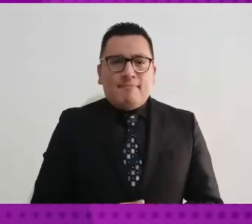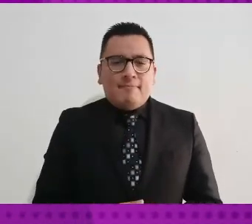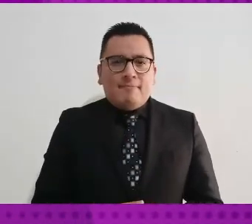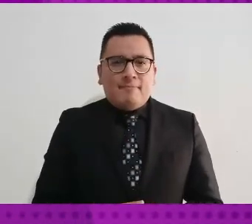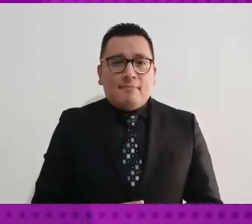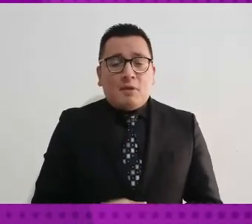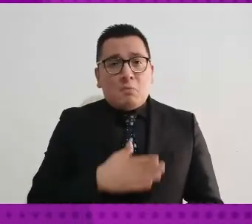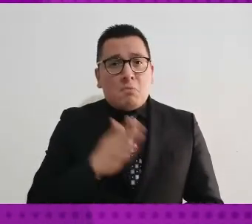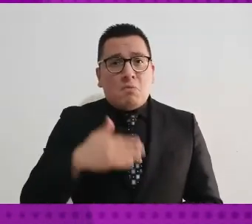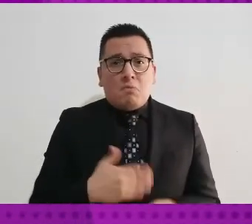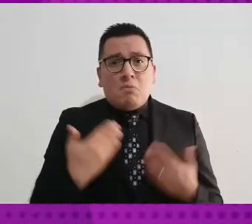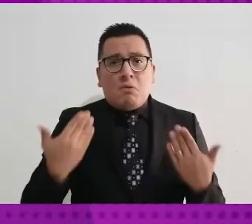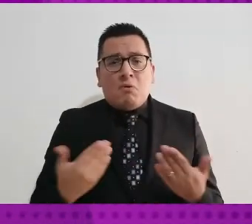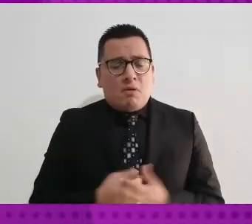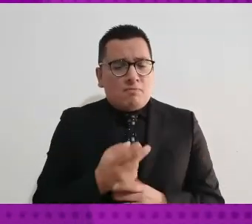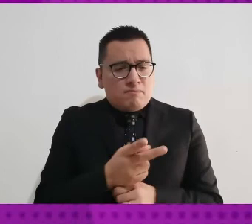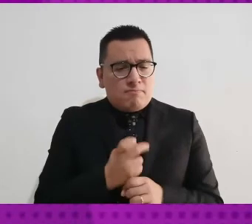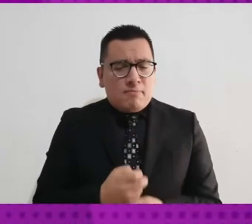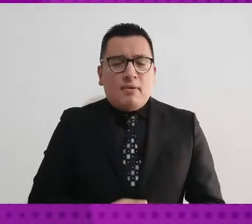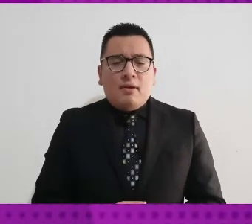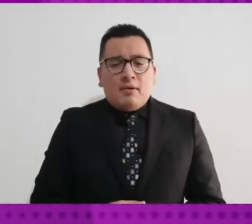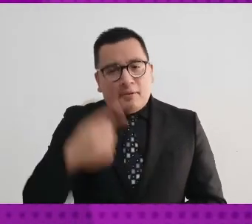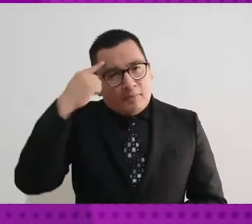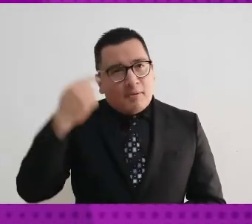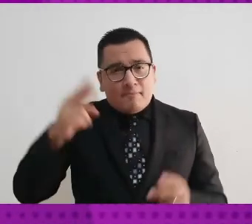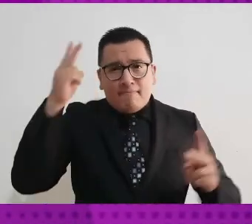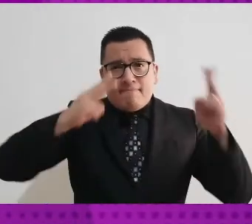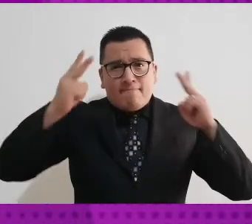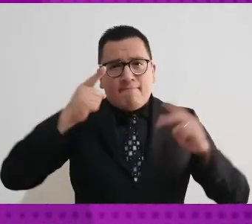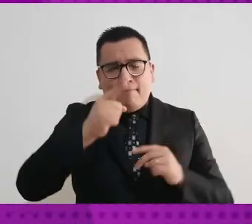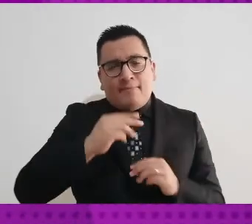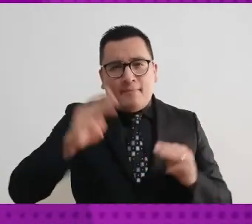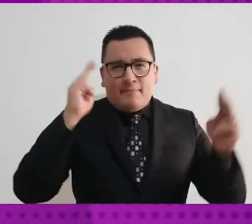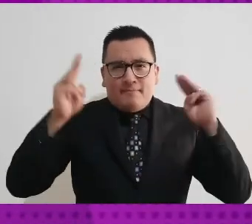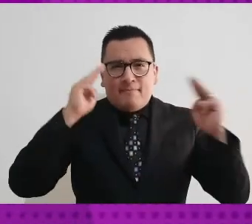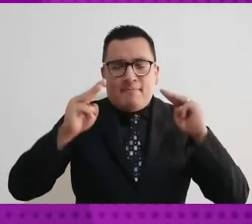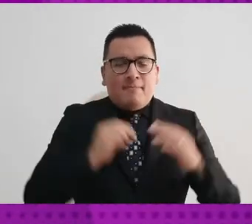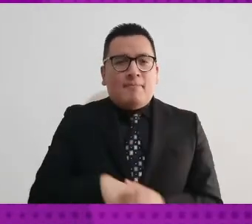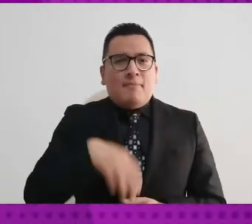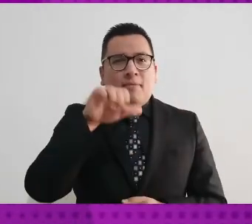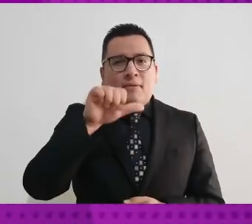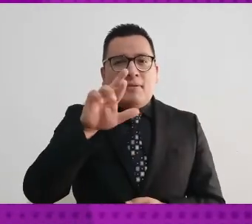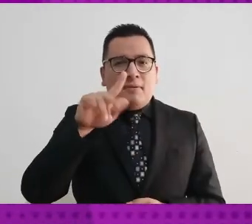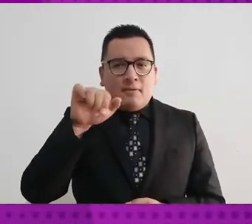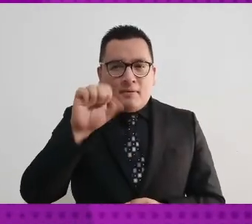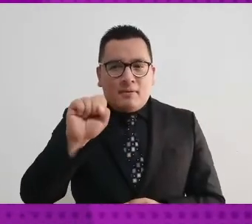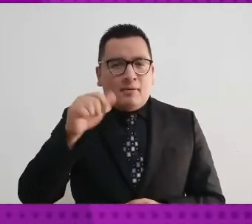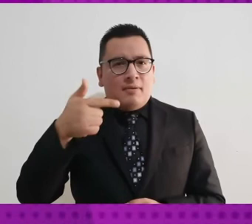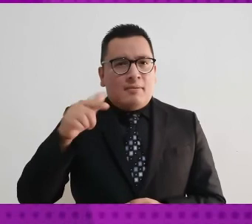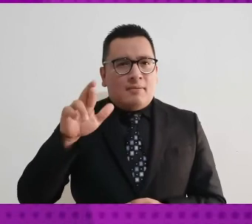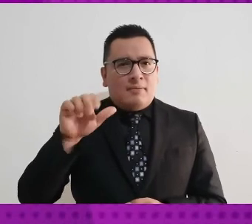además. Y bueno, finalmente pues yo les invitaría a que visiten esta exposición, está en el Museo de Artes